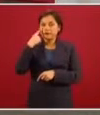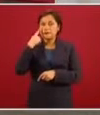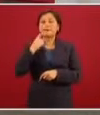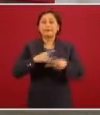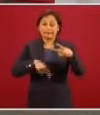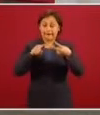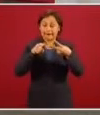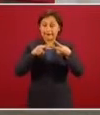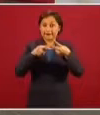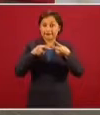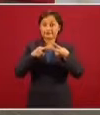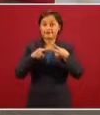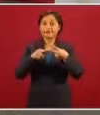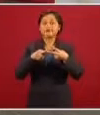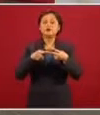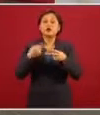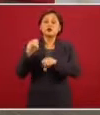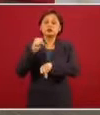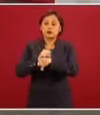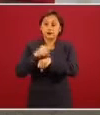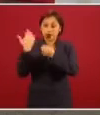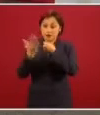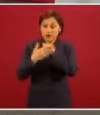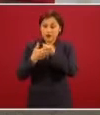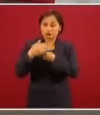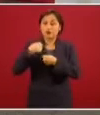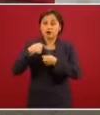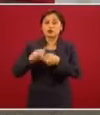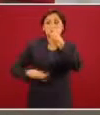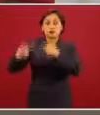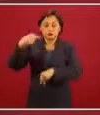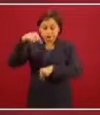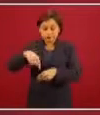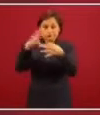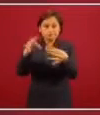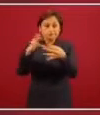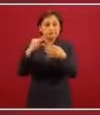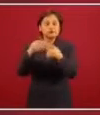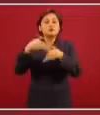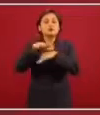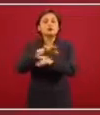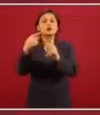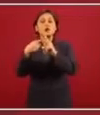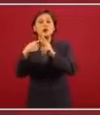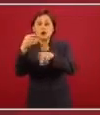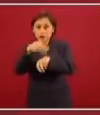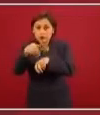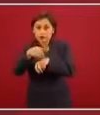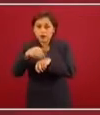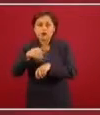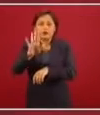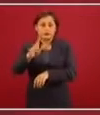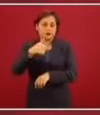Sobre esto, la próxima semana les voy a dar números. La razón, y lo he dicho desde los últimos 4 días, por la que no quiero